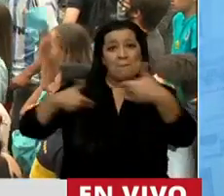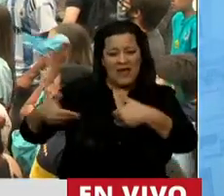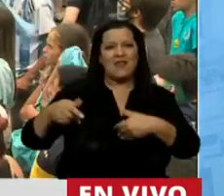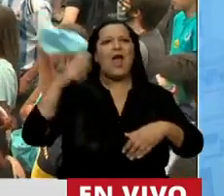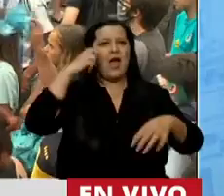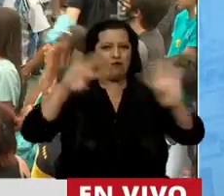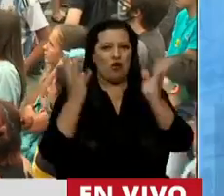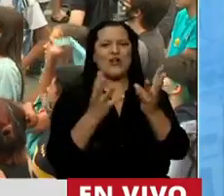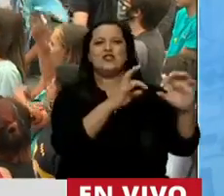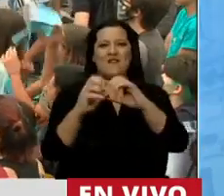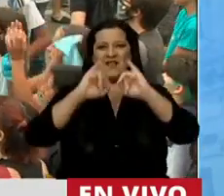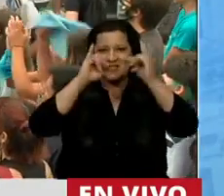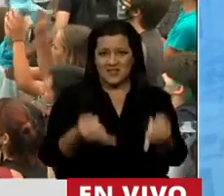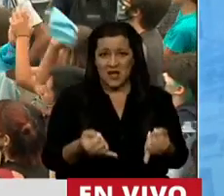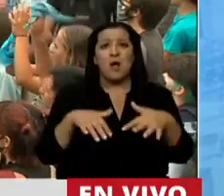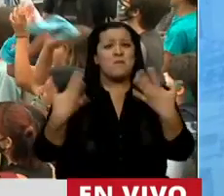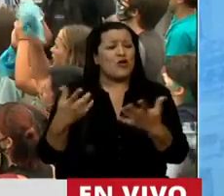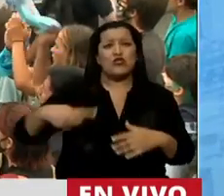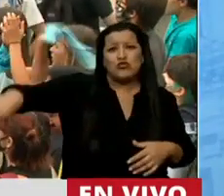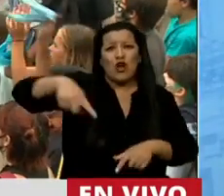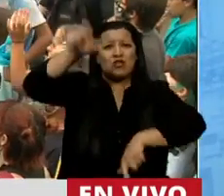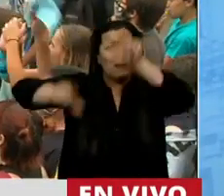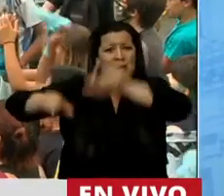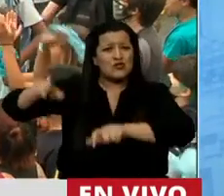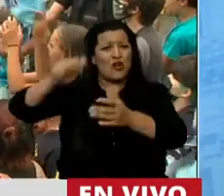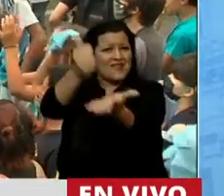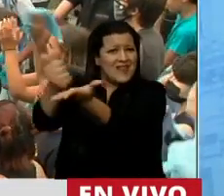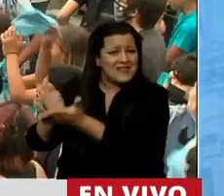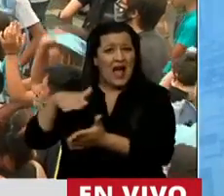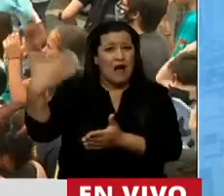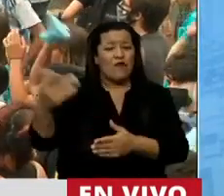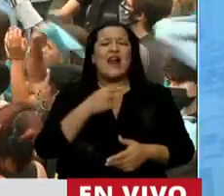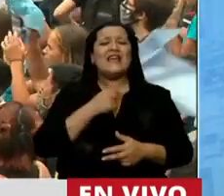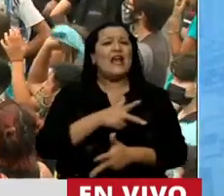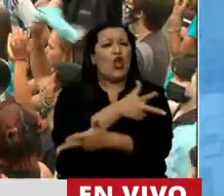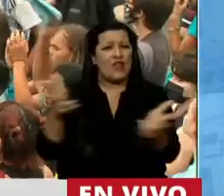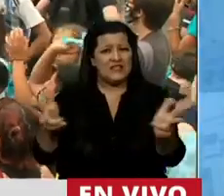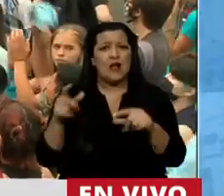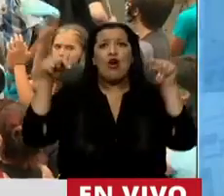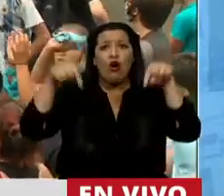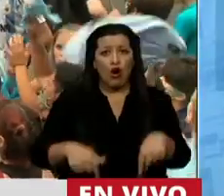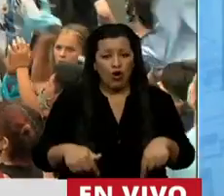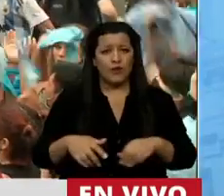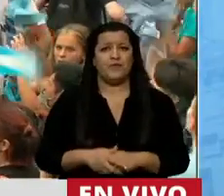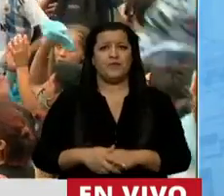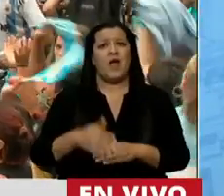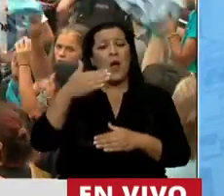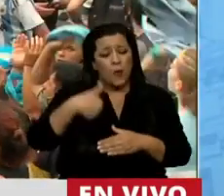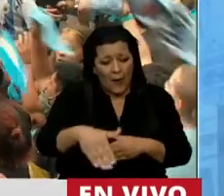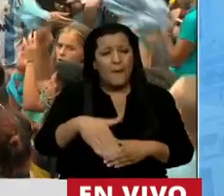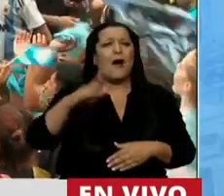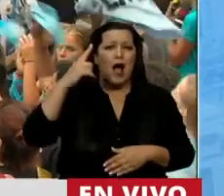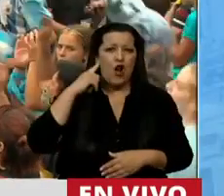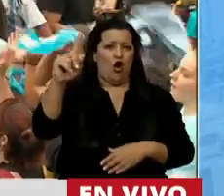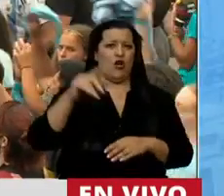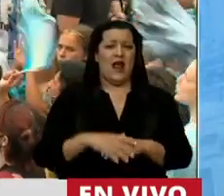juventudes. Y por ellas, por todos ellos que están allá afuera, quiero decir que hoy vamos a lograr